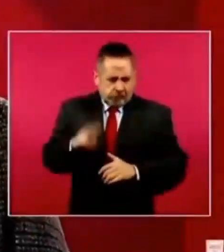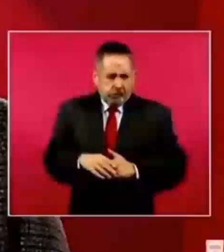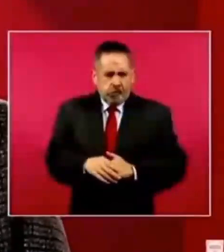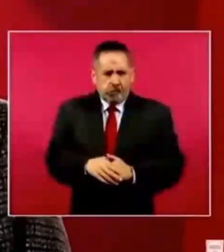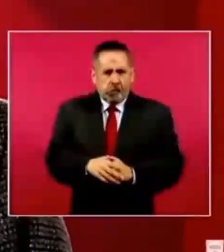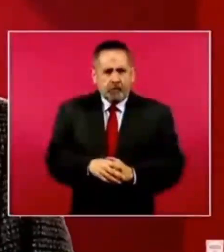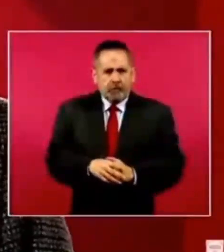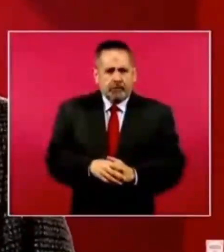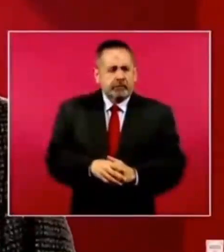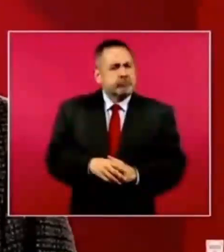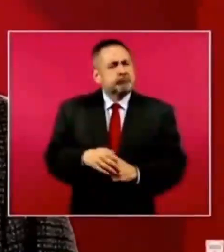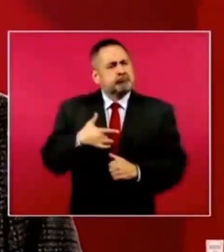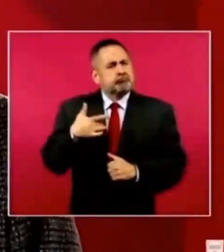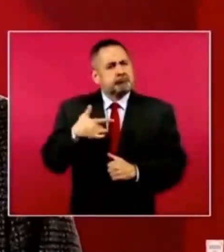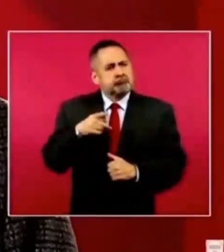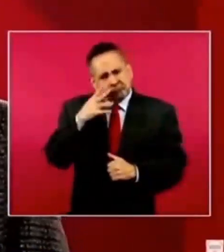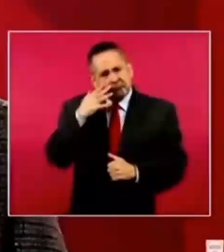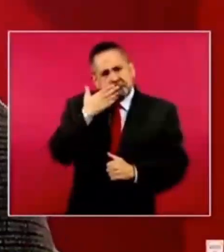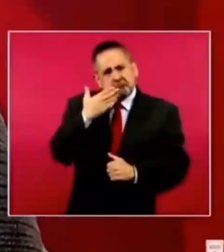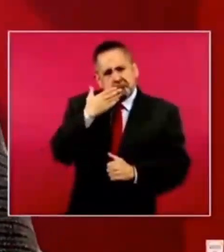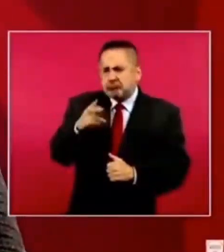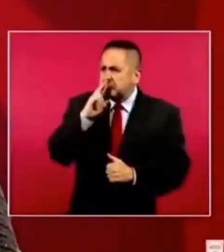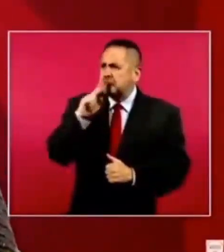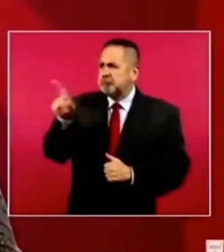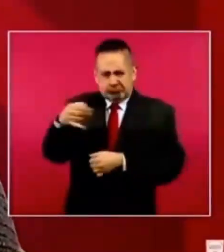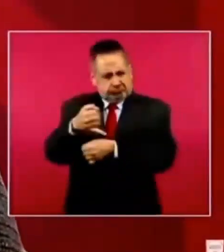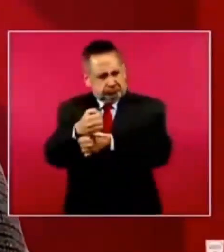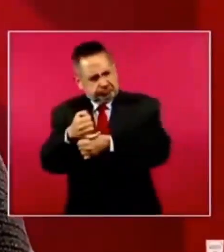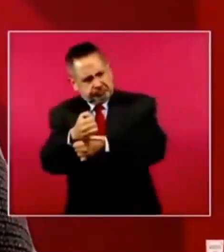Y eso yo lo veo bien.